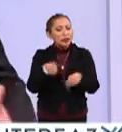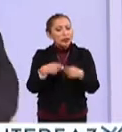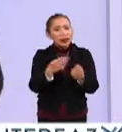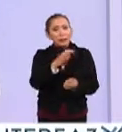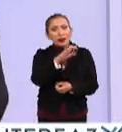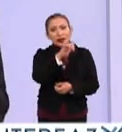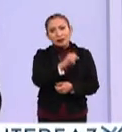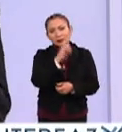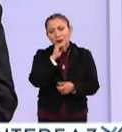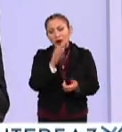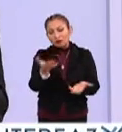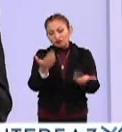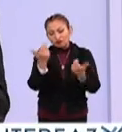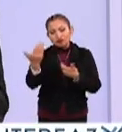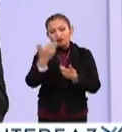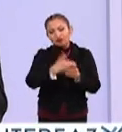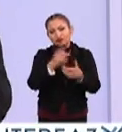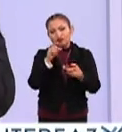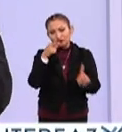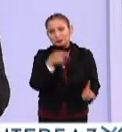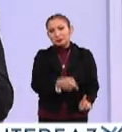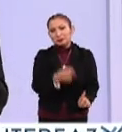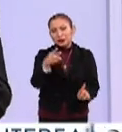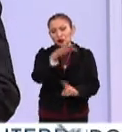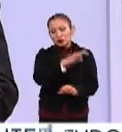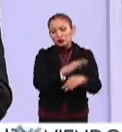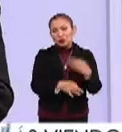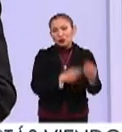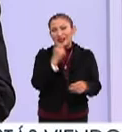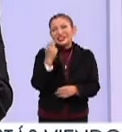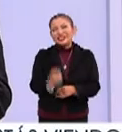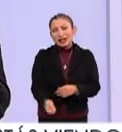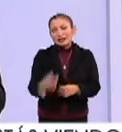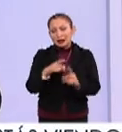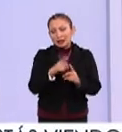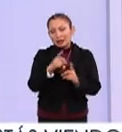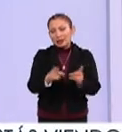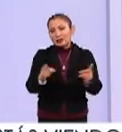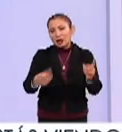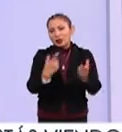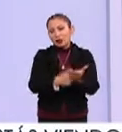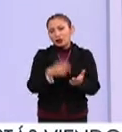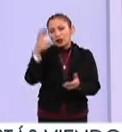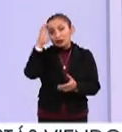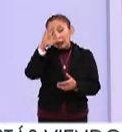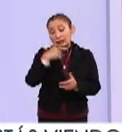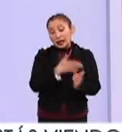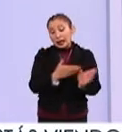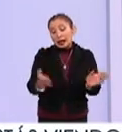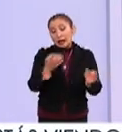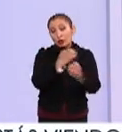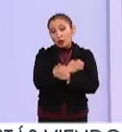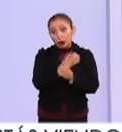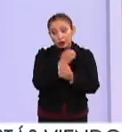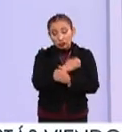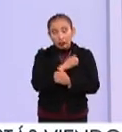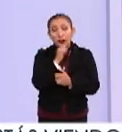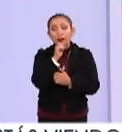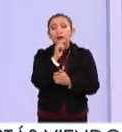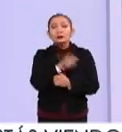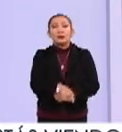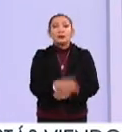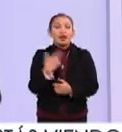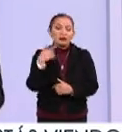por supuesto involucrarlas directamente en todo lo que significa el desarrollo dentro de la ciencia durante la educación y